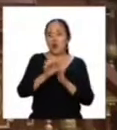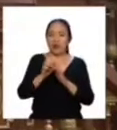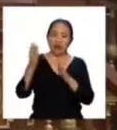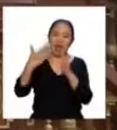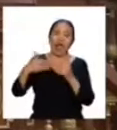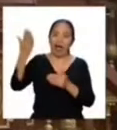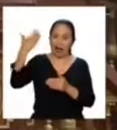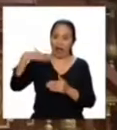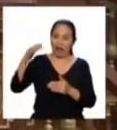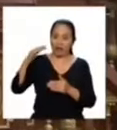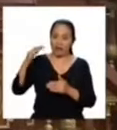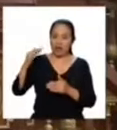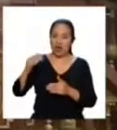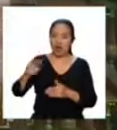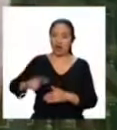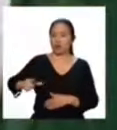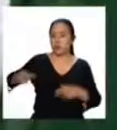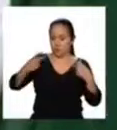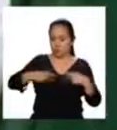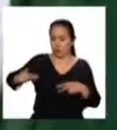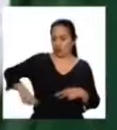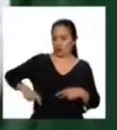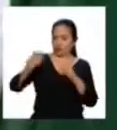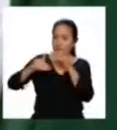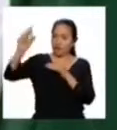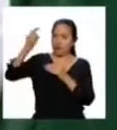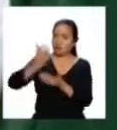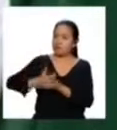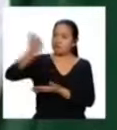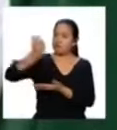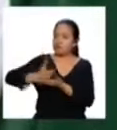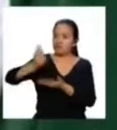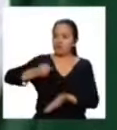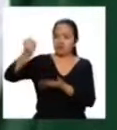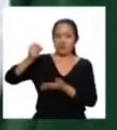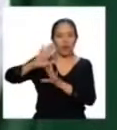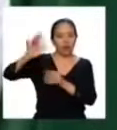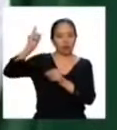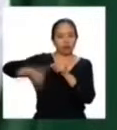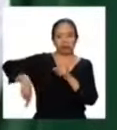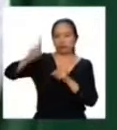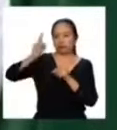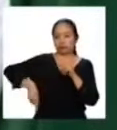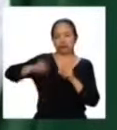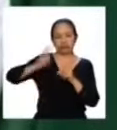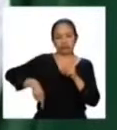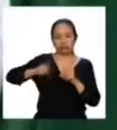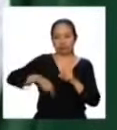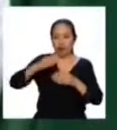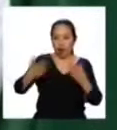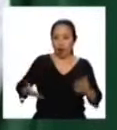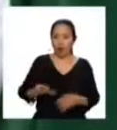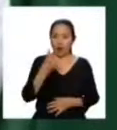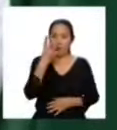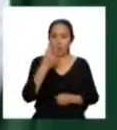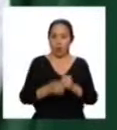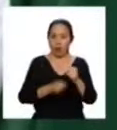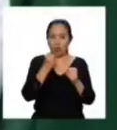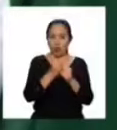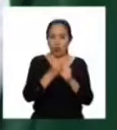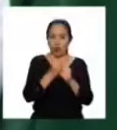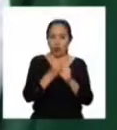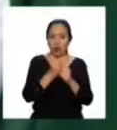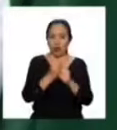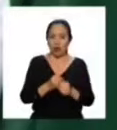altos funcionarios y la corrupción, nos ha permitido liberar en 4 años